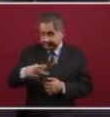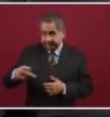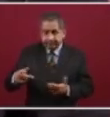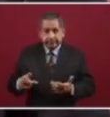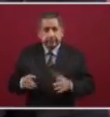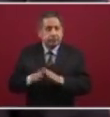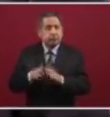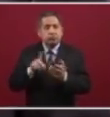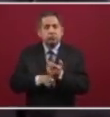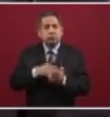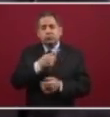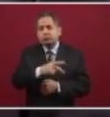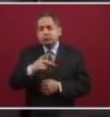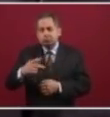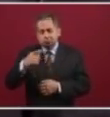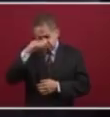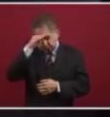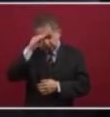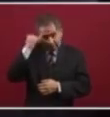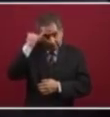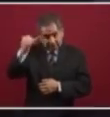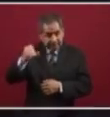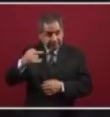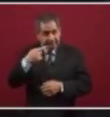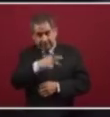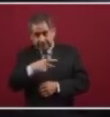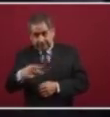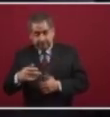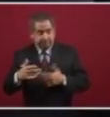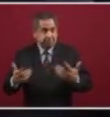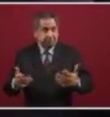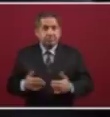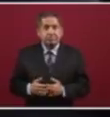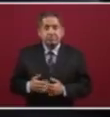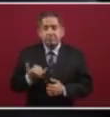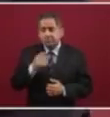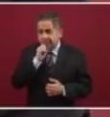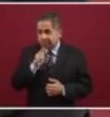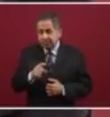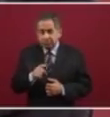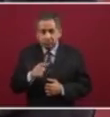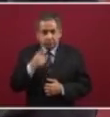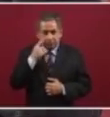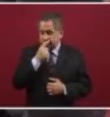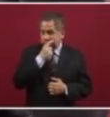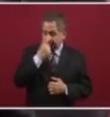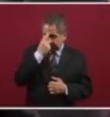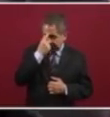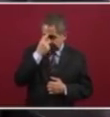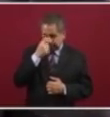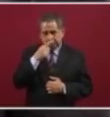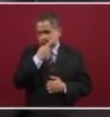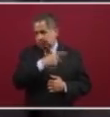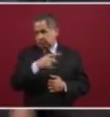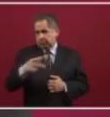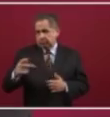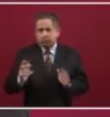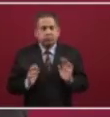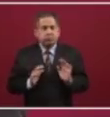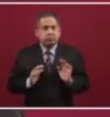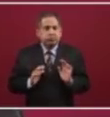tenga su juicio y aplique su criterio